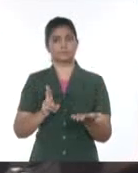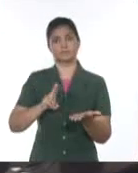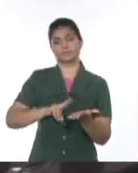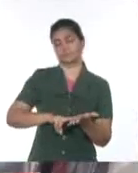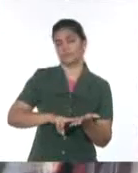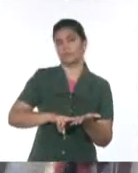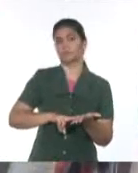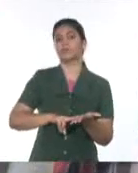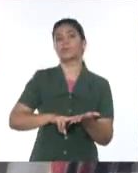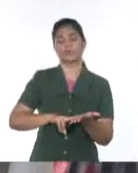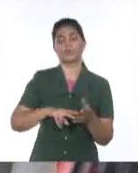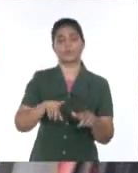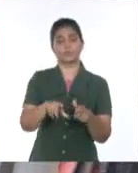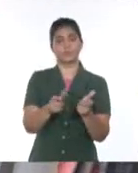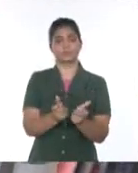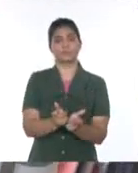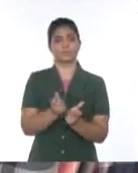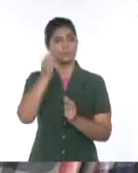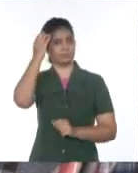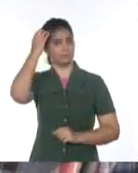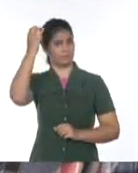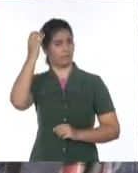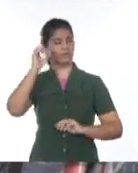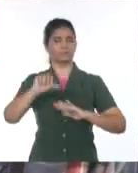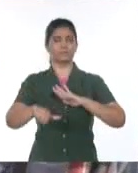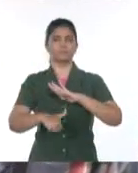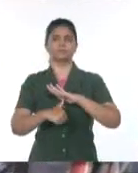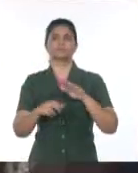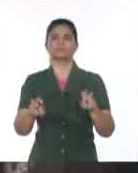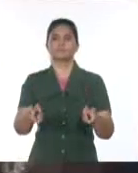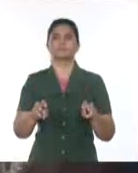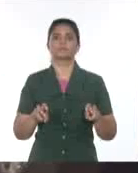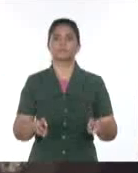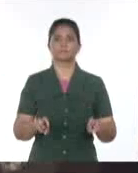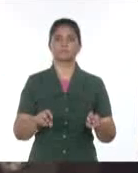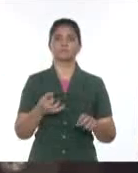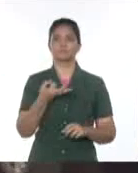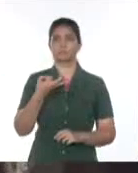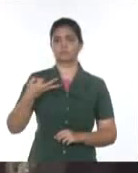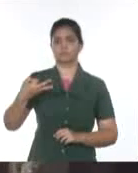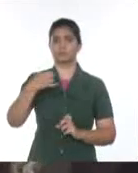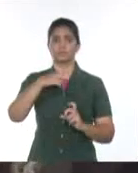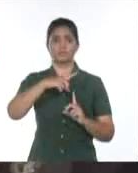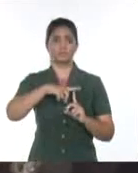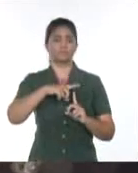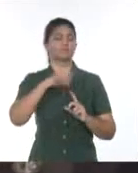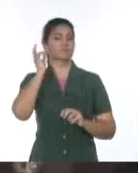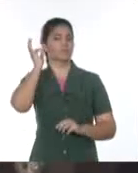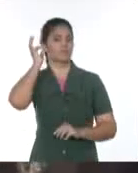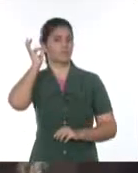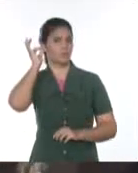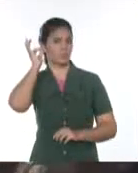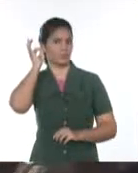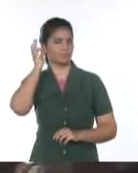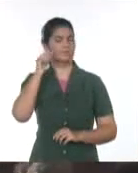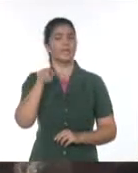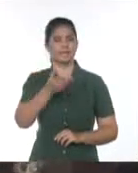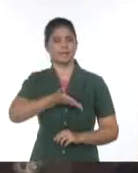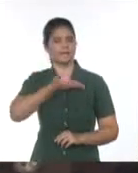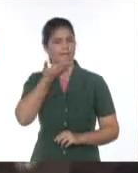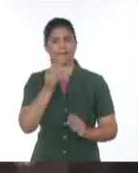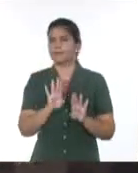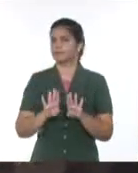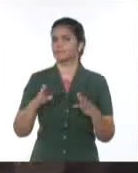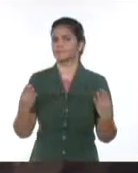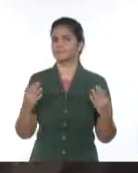y presidenta de la Asamblea Municipal del Poder Popular en Las Tunas, Juana Yamilca Viñal Suárez. Fecha cargada